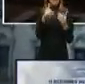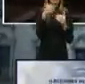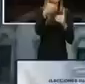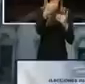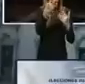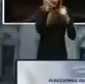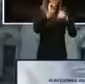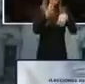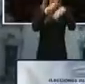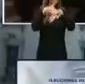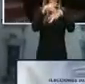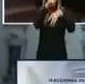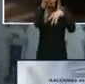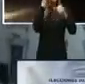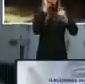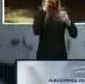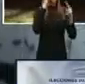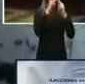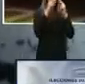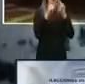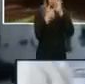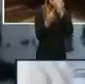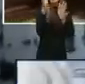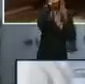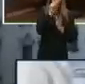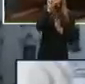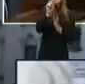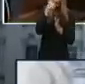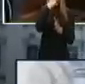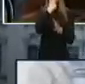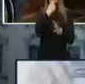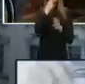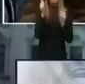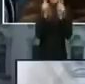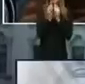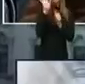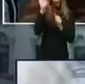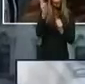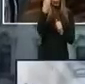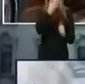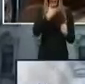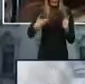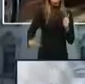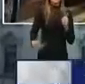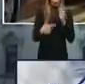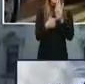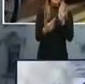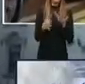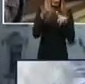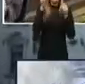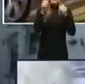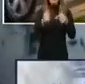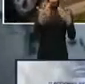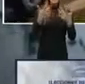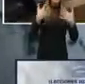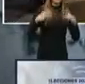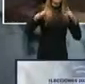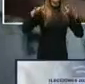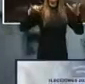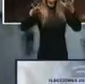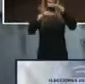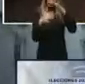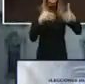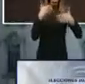dar a conocer Bernardo Arévalo junto a su vicepresidenciable. Este es el ambiente que se está viviendo,